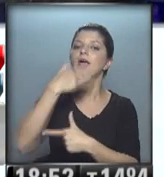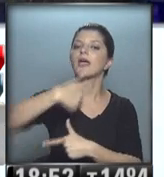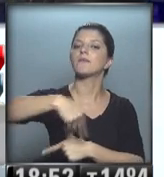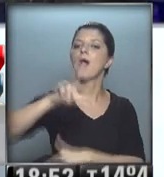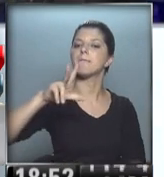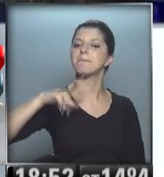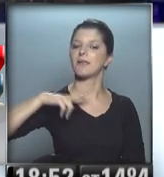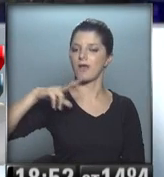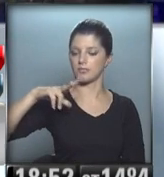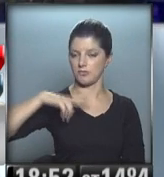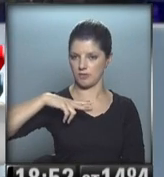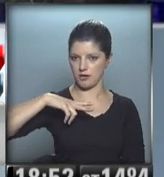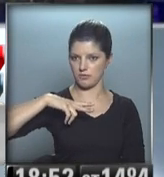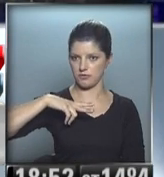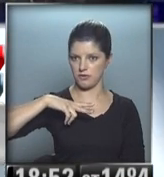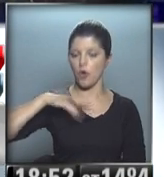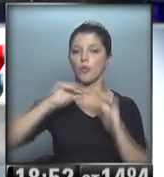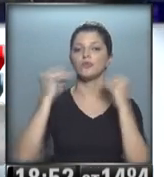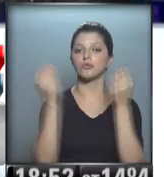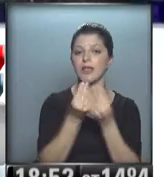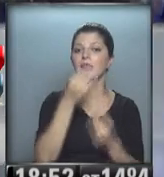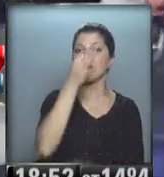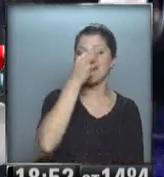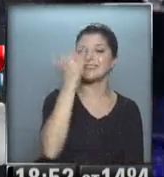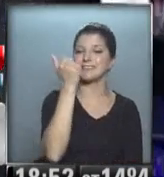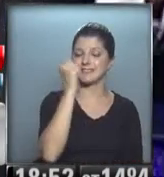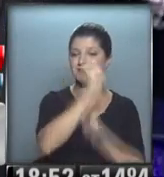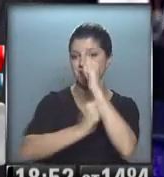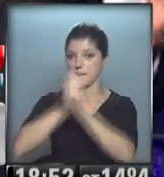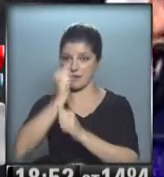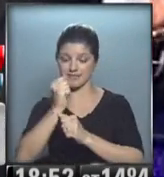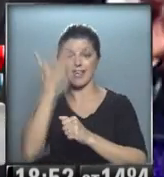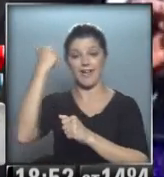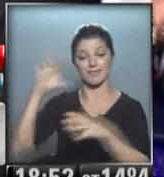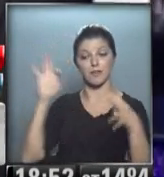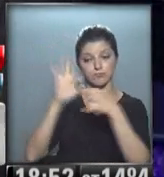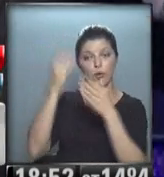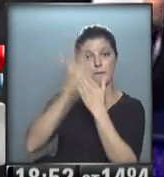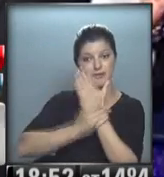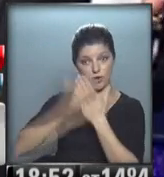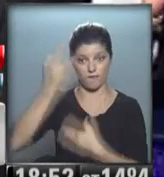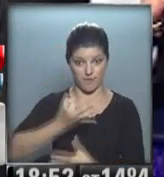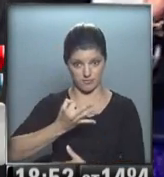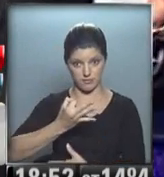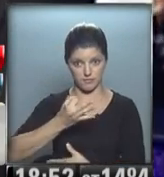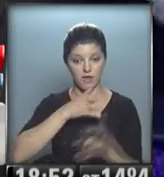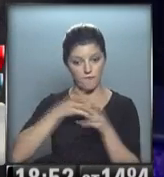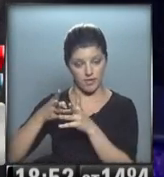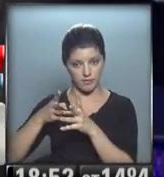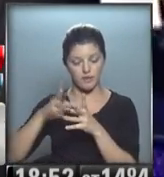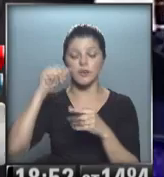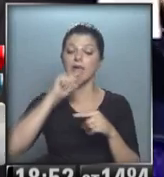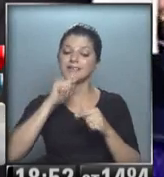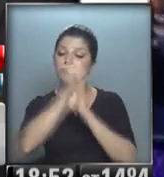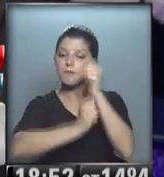o sujeta a privatización a 26 empresas que dependían del Ministerio de Defensa. Muchas de esas empresas